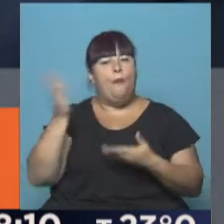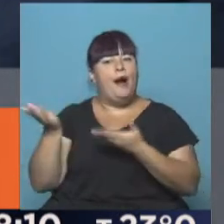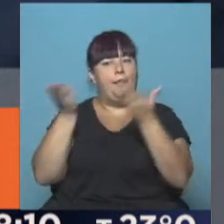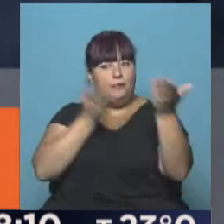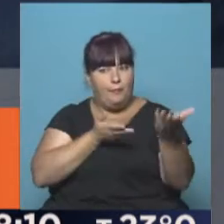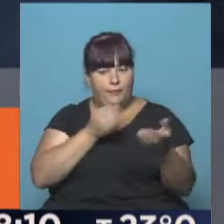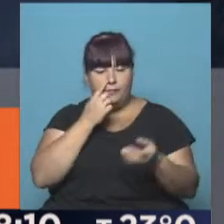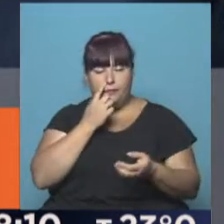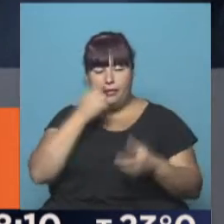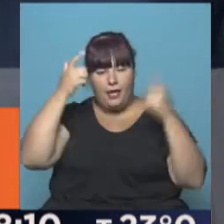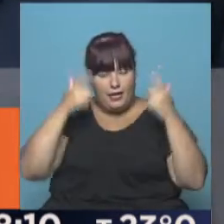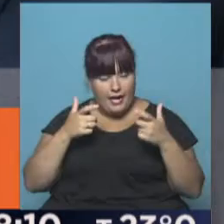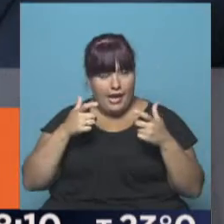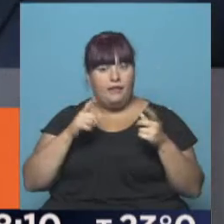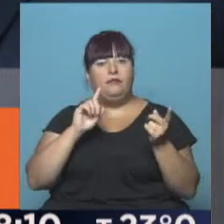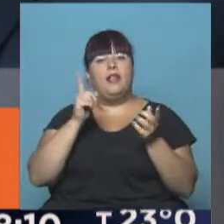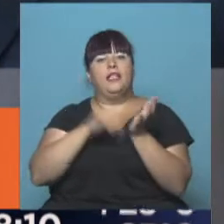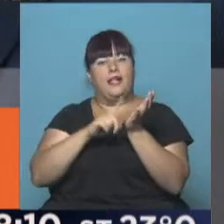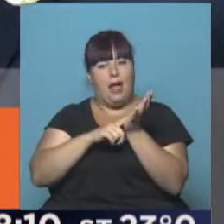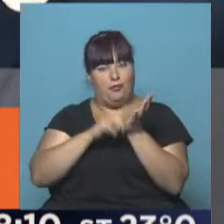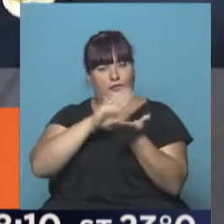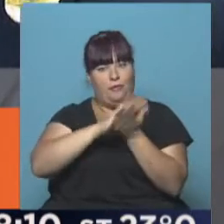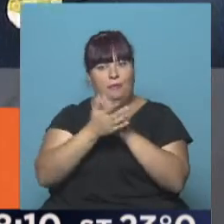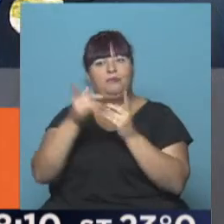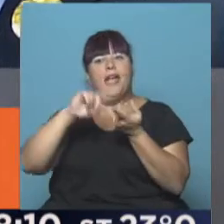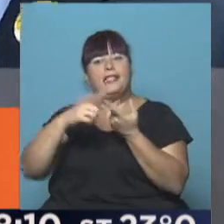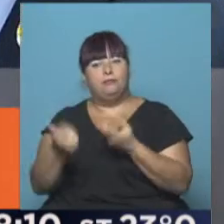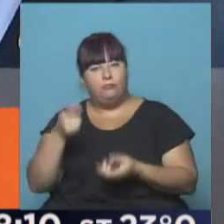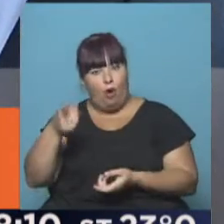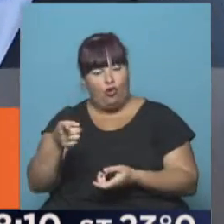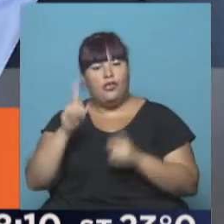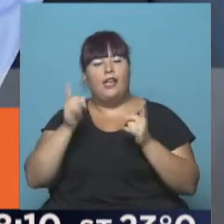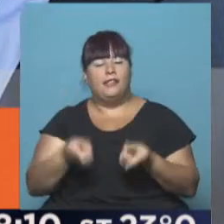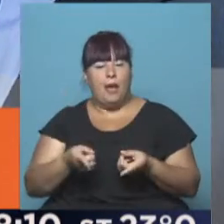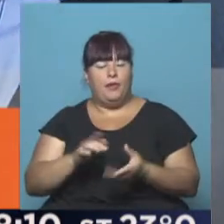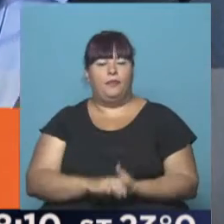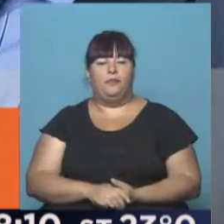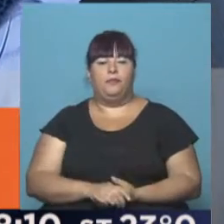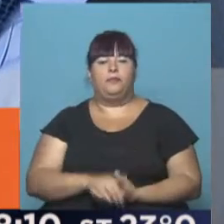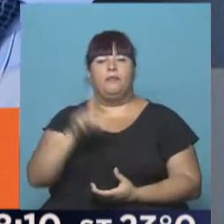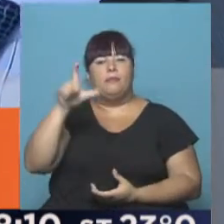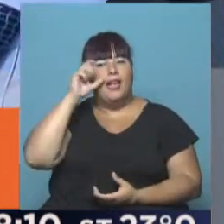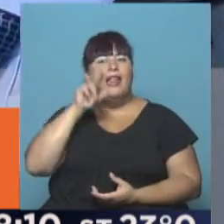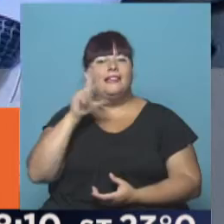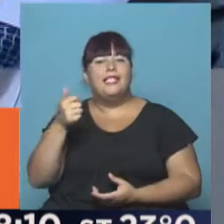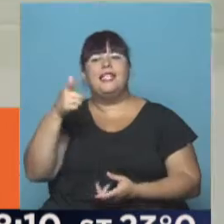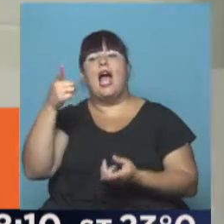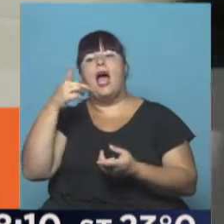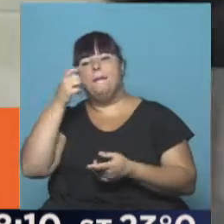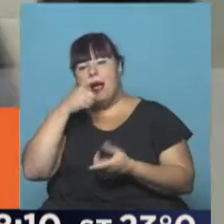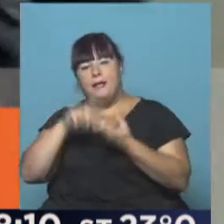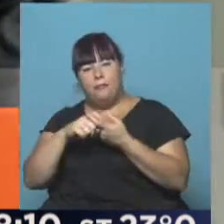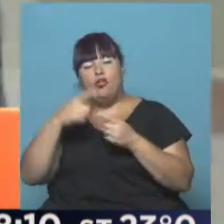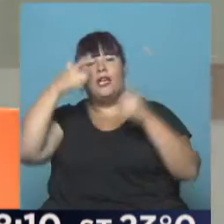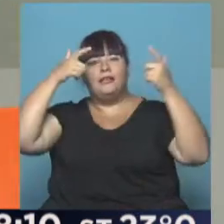recibido el rey, cambiará protocolo a su esposa, también con Leticia, a Macri y Juliana Aguada en el